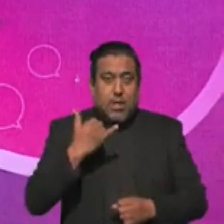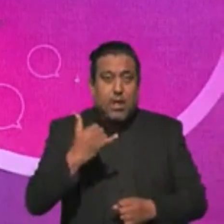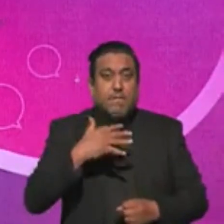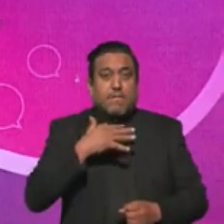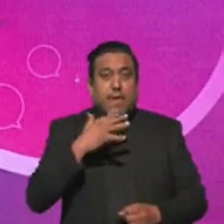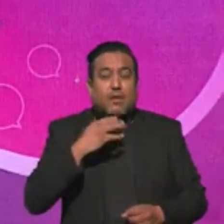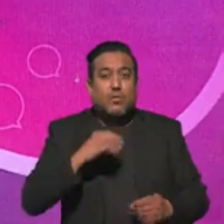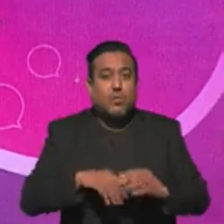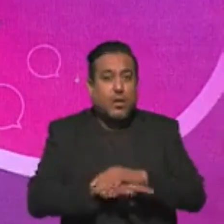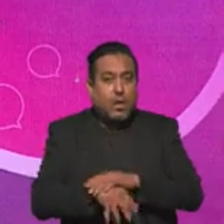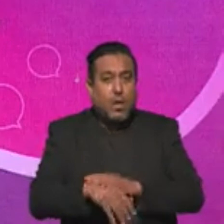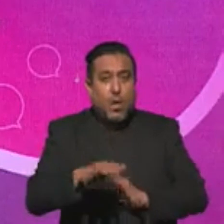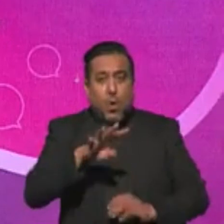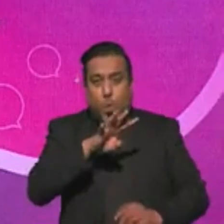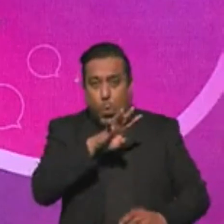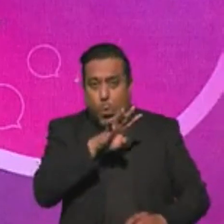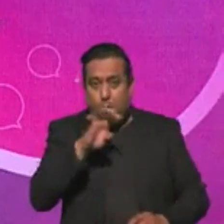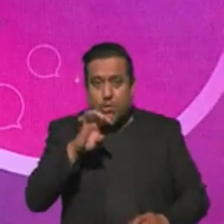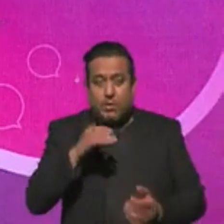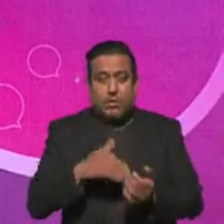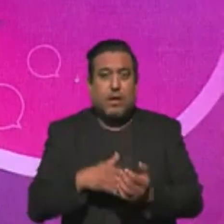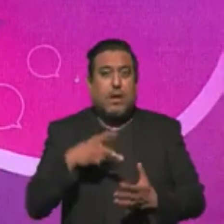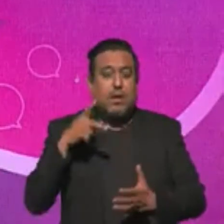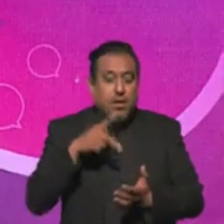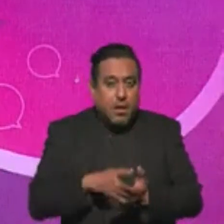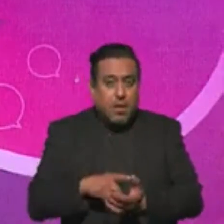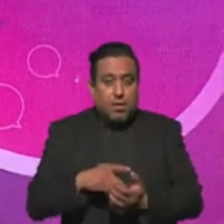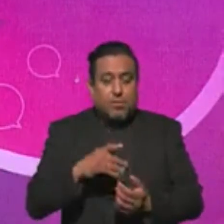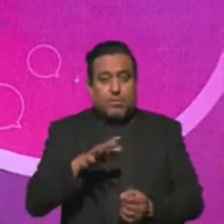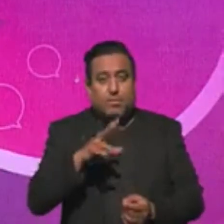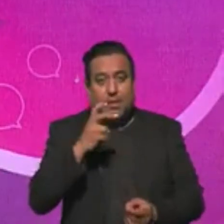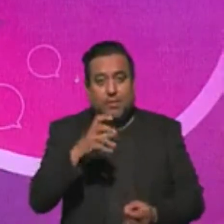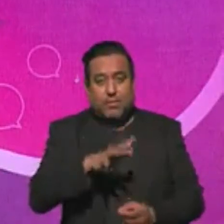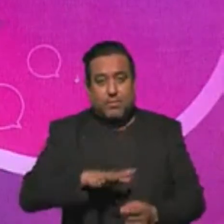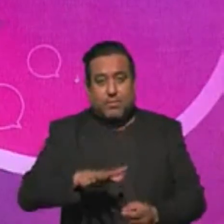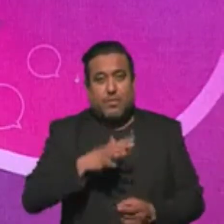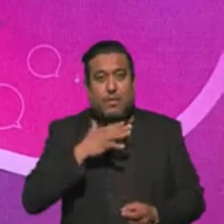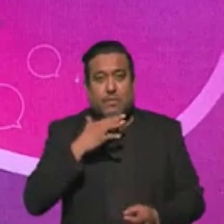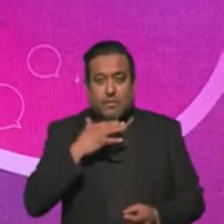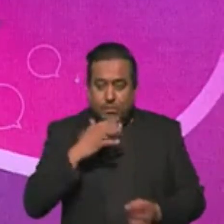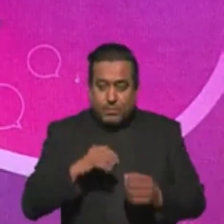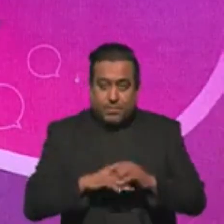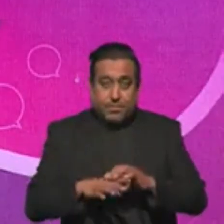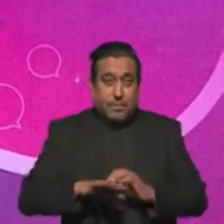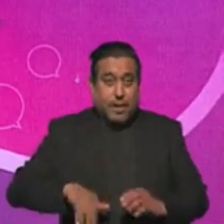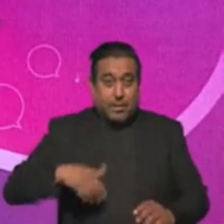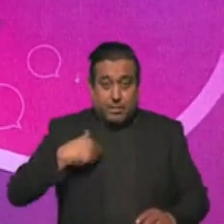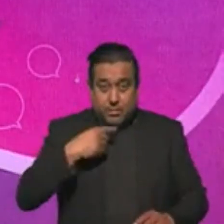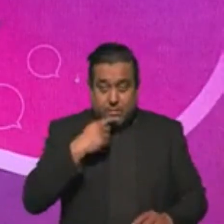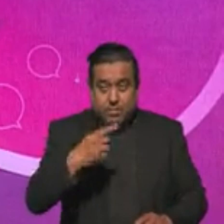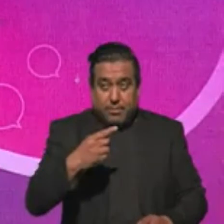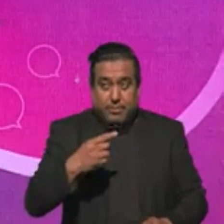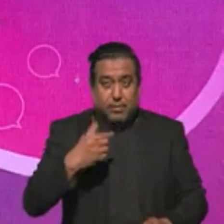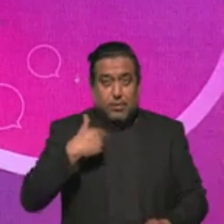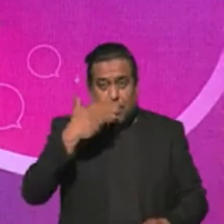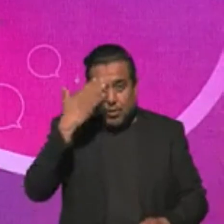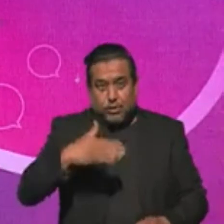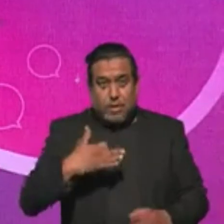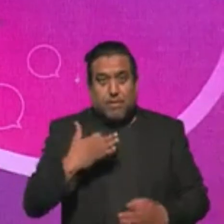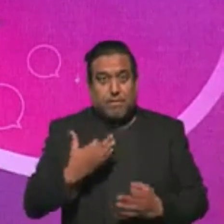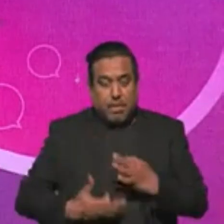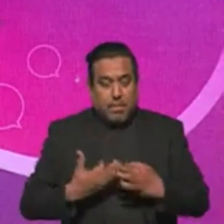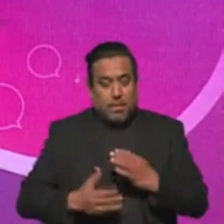diaria de 400 toneladas de residuos sólidos como les dije antes falta mucho por